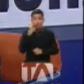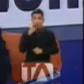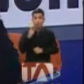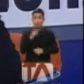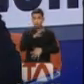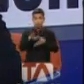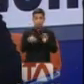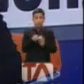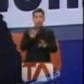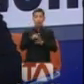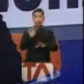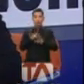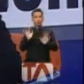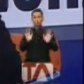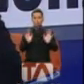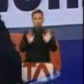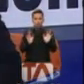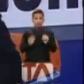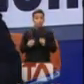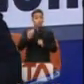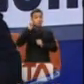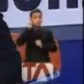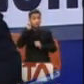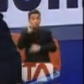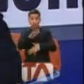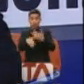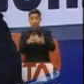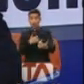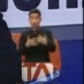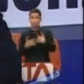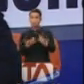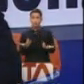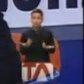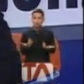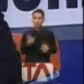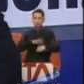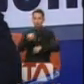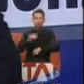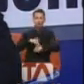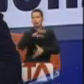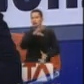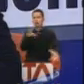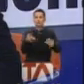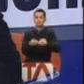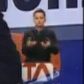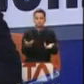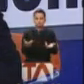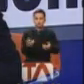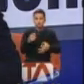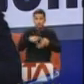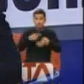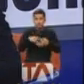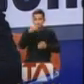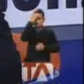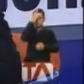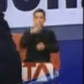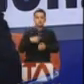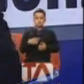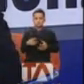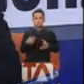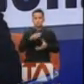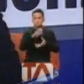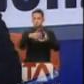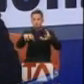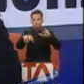acosan como a mujeres que no somos culpables de la violencia, y es por eso que este tipo de medidas no las vamos a implementar en el Distrito Metropolitano. Yo personalmente